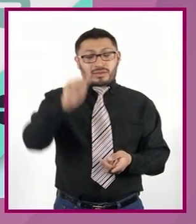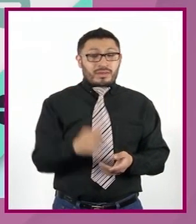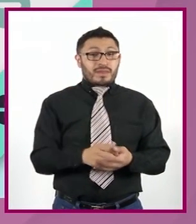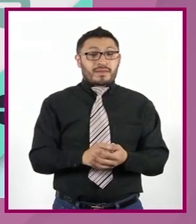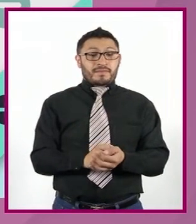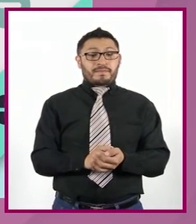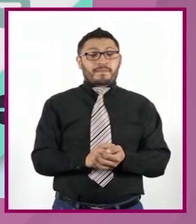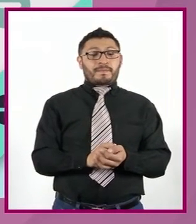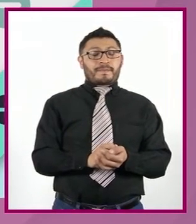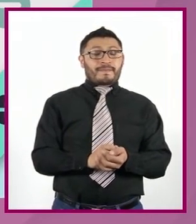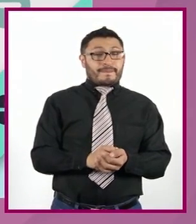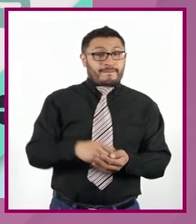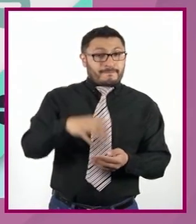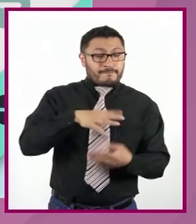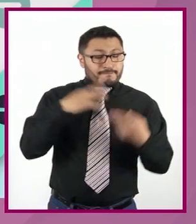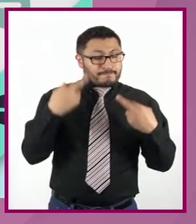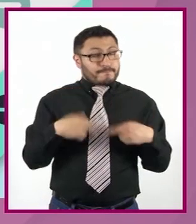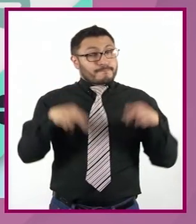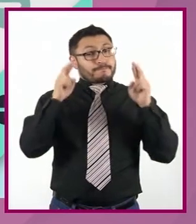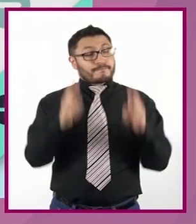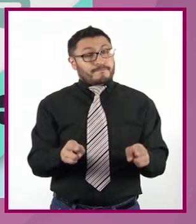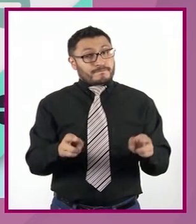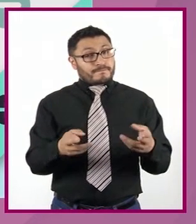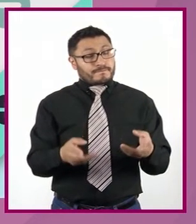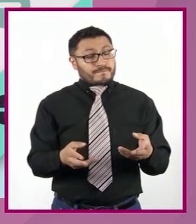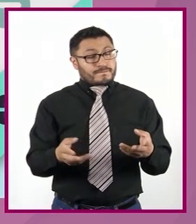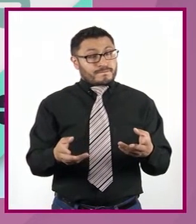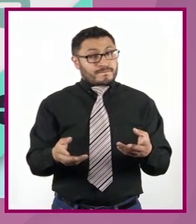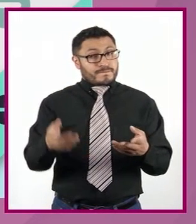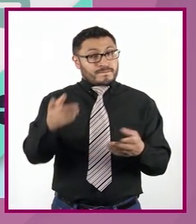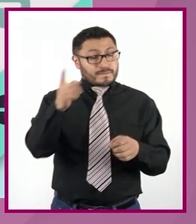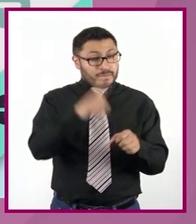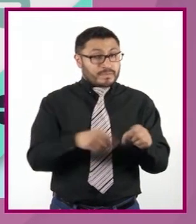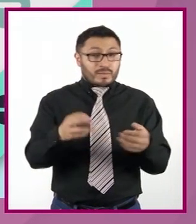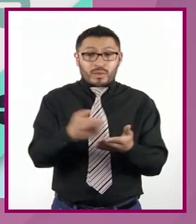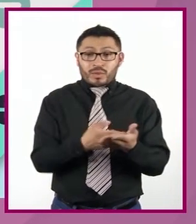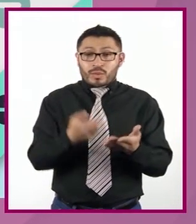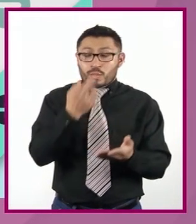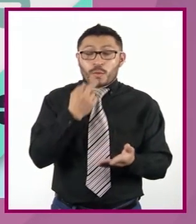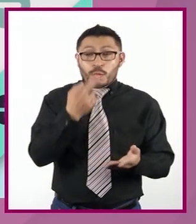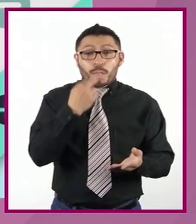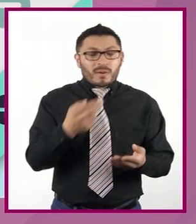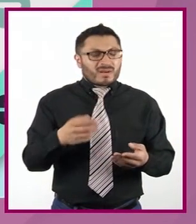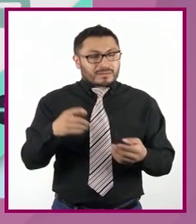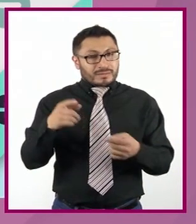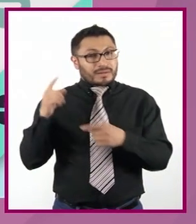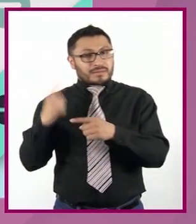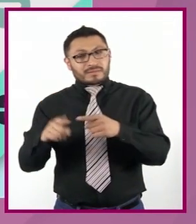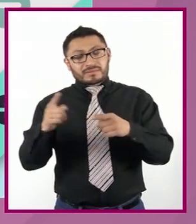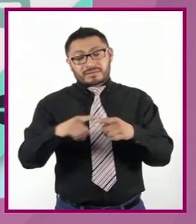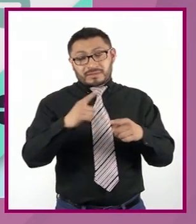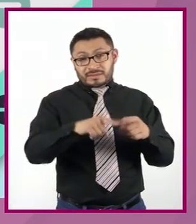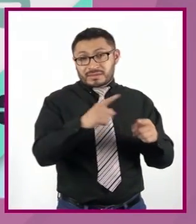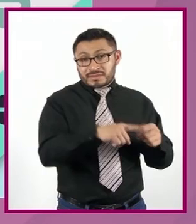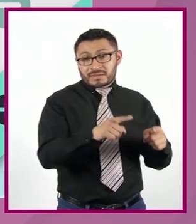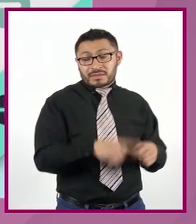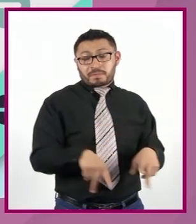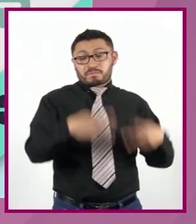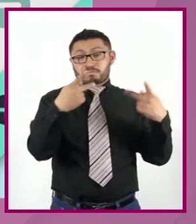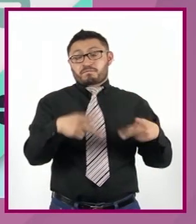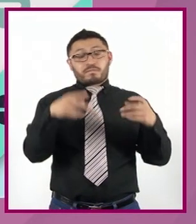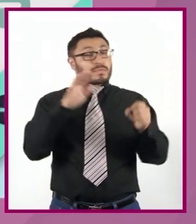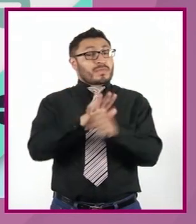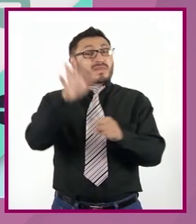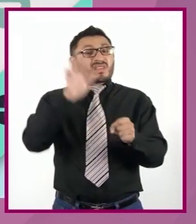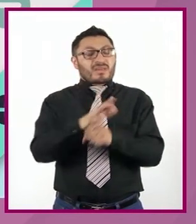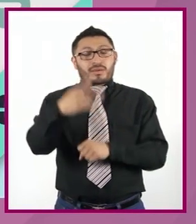y chapulines está representado por el sector rojo, que muestra el resto de las ventas. ¿Cuáles son